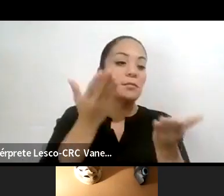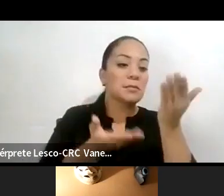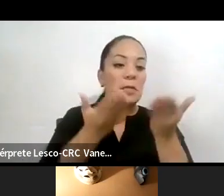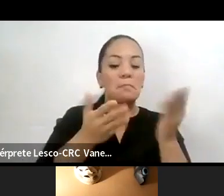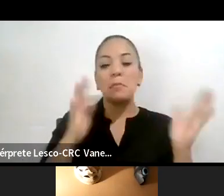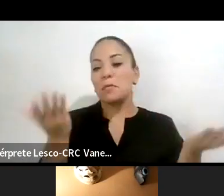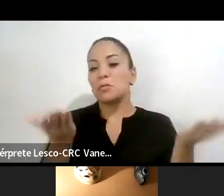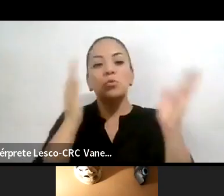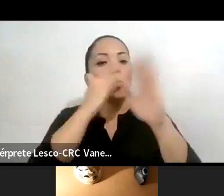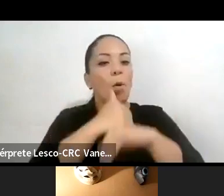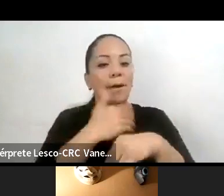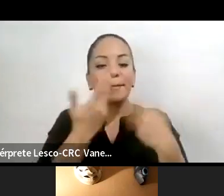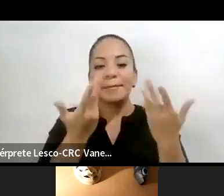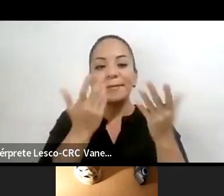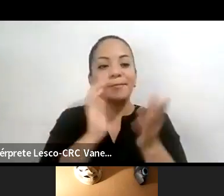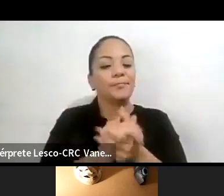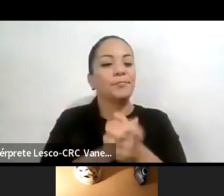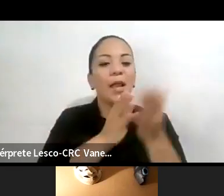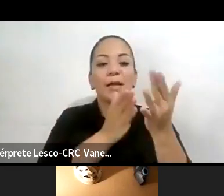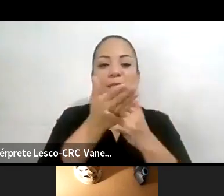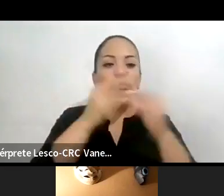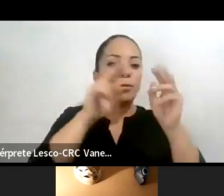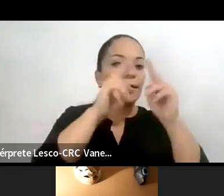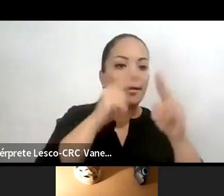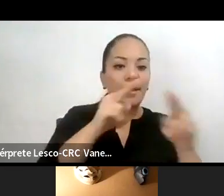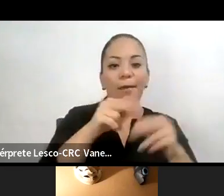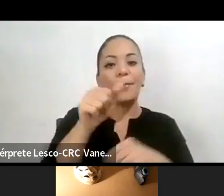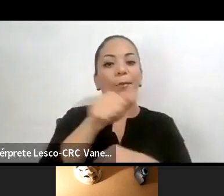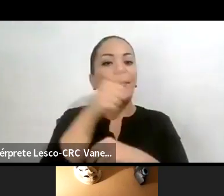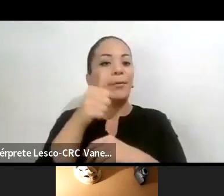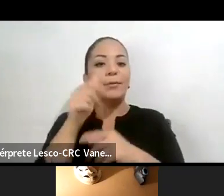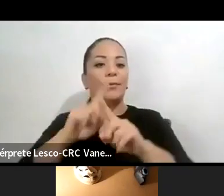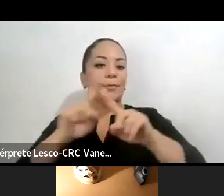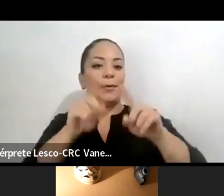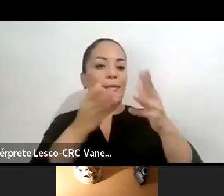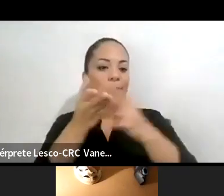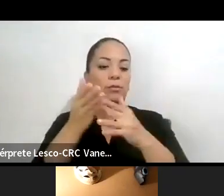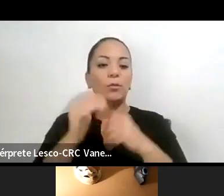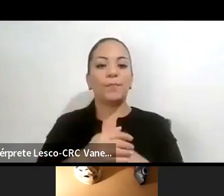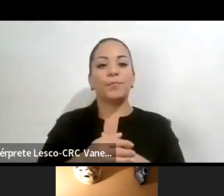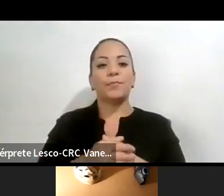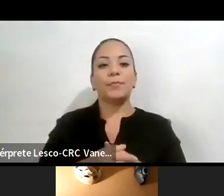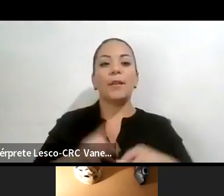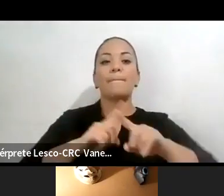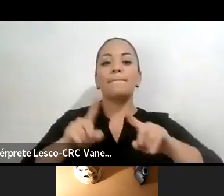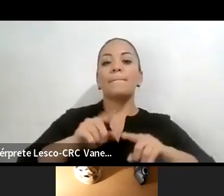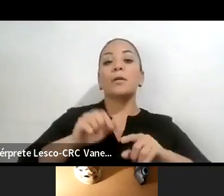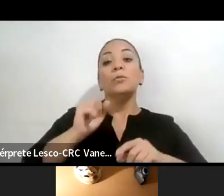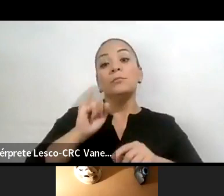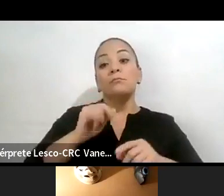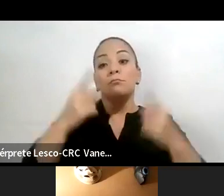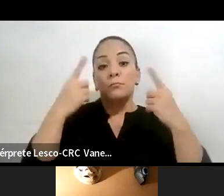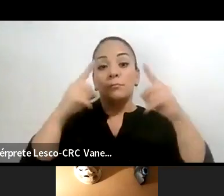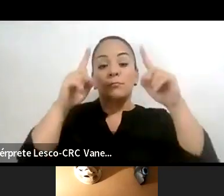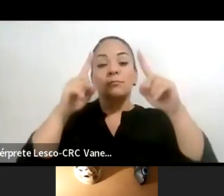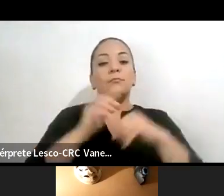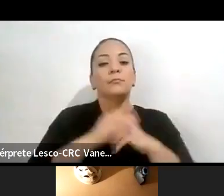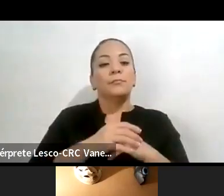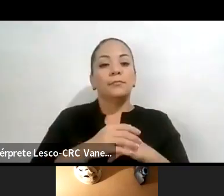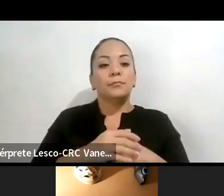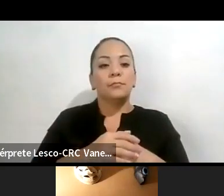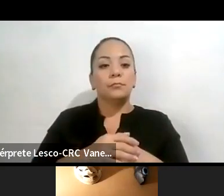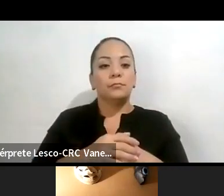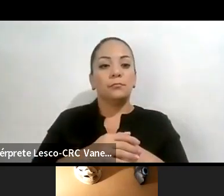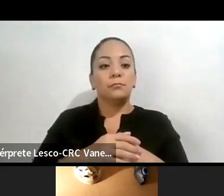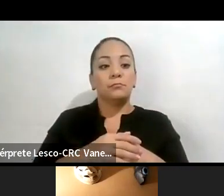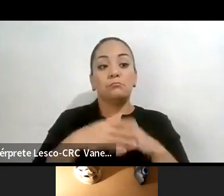haya acceso a internet o otros medios, pero si se pudieran colocar en señal abierta de